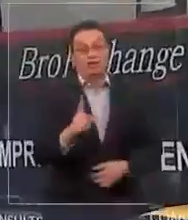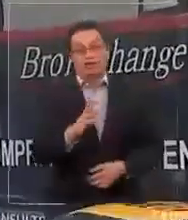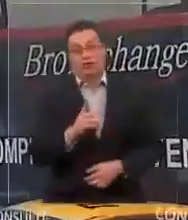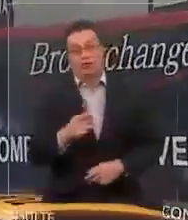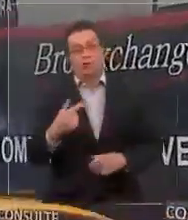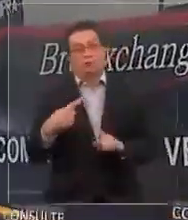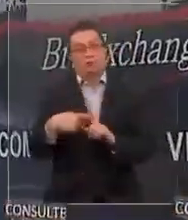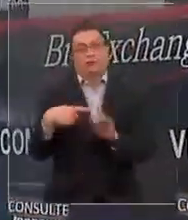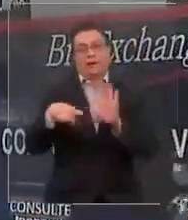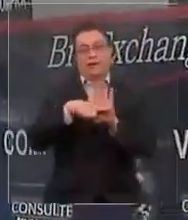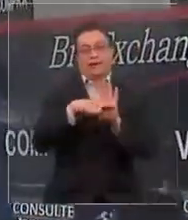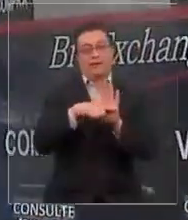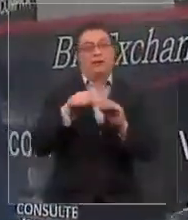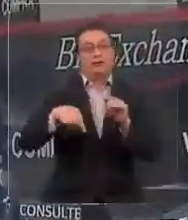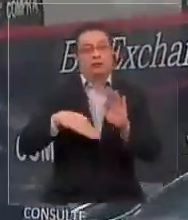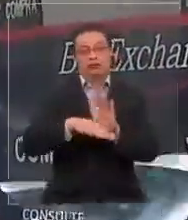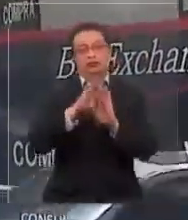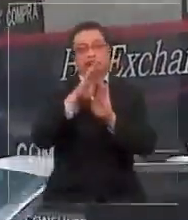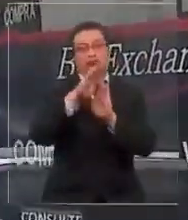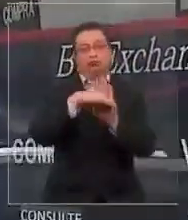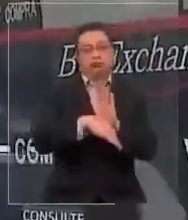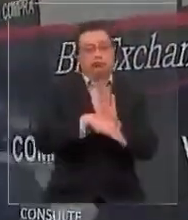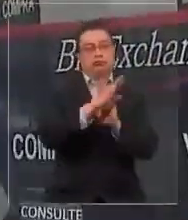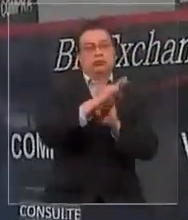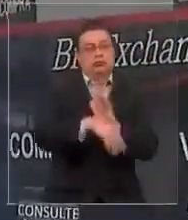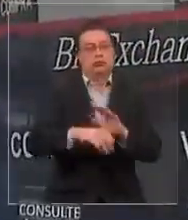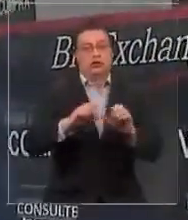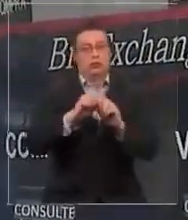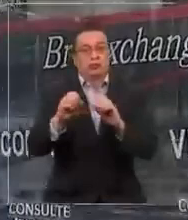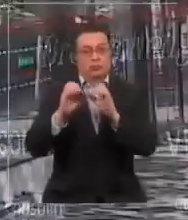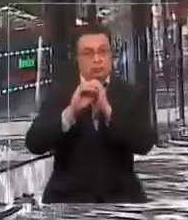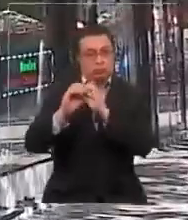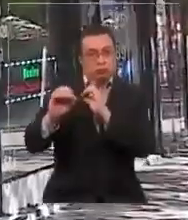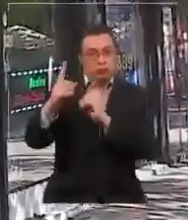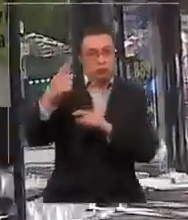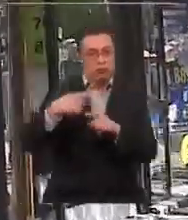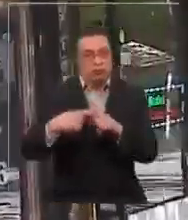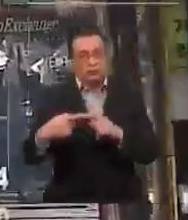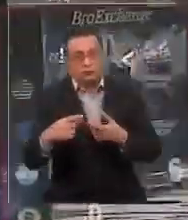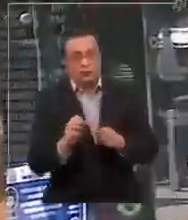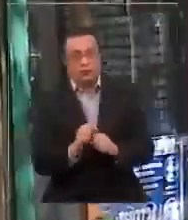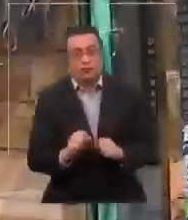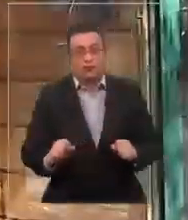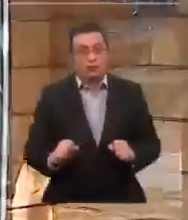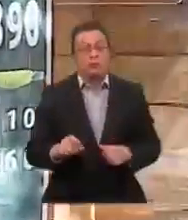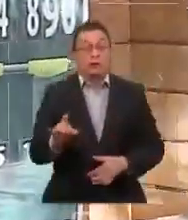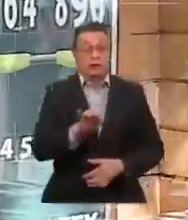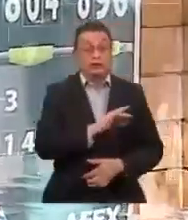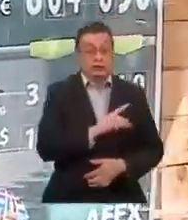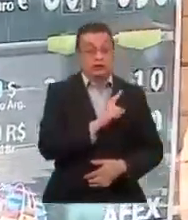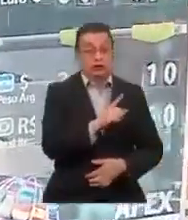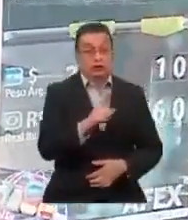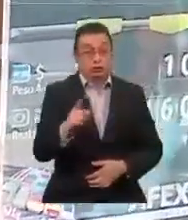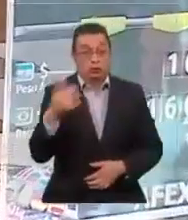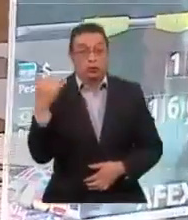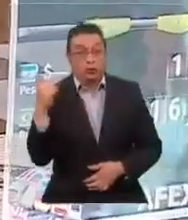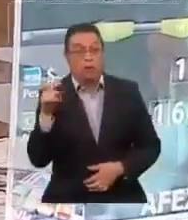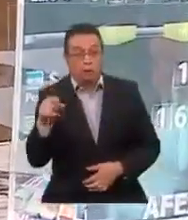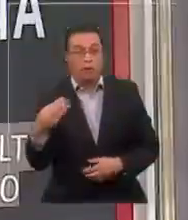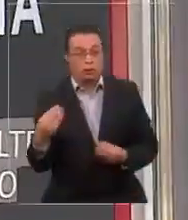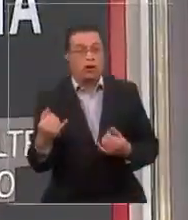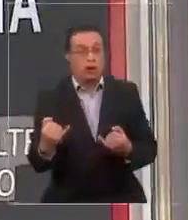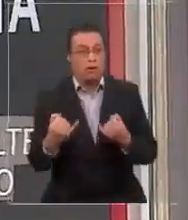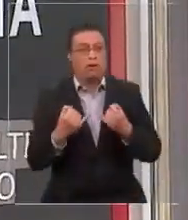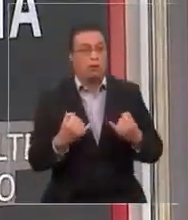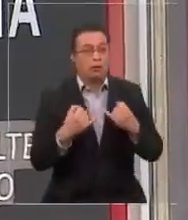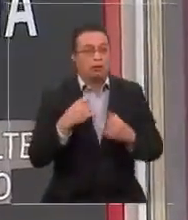esto oscila sube y baja entonces no se puede mirar a una semana fueron varios los chilenos que este jueves estaban bien informados